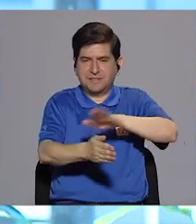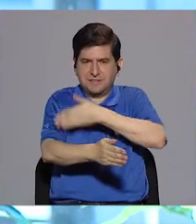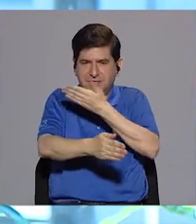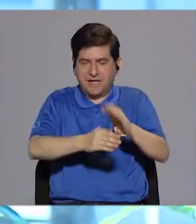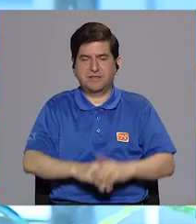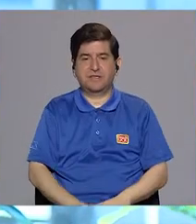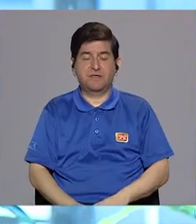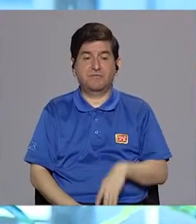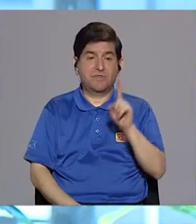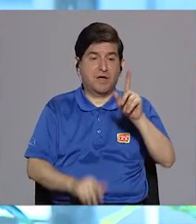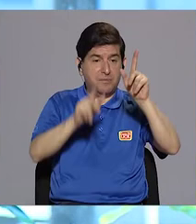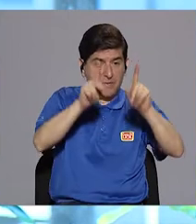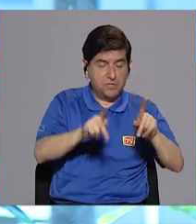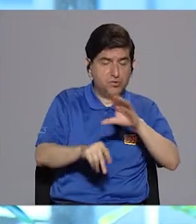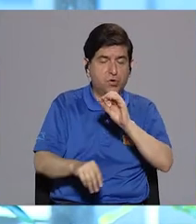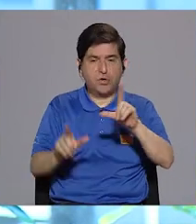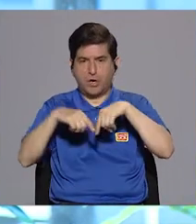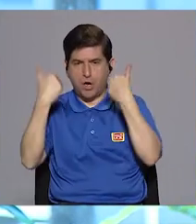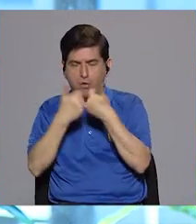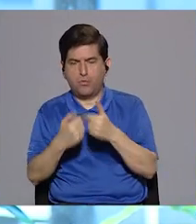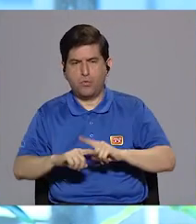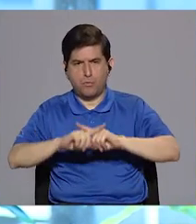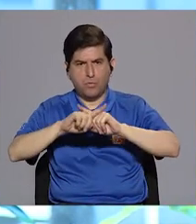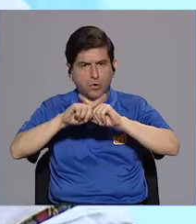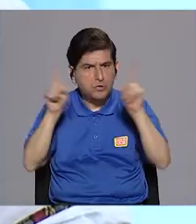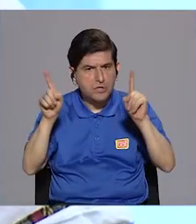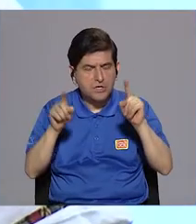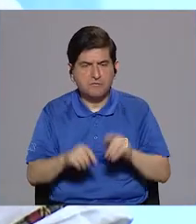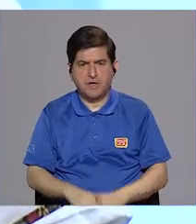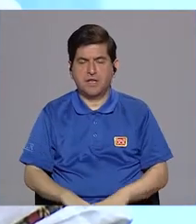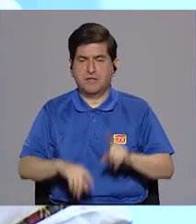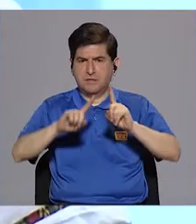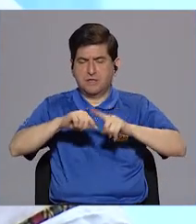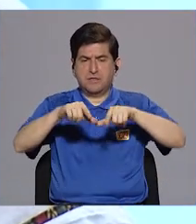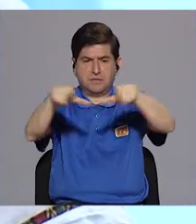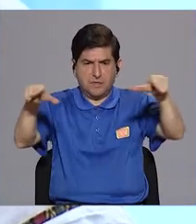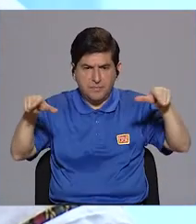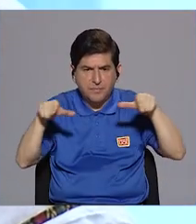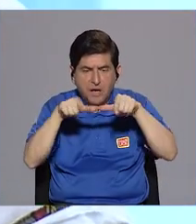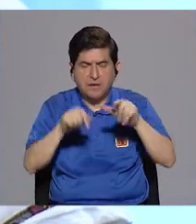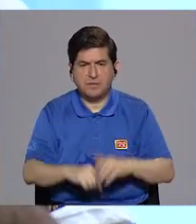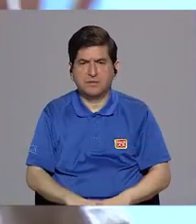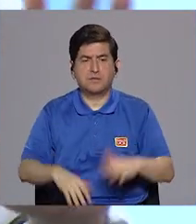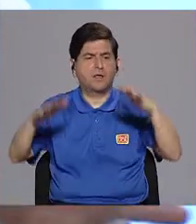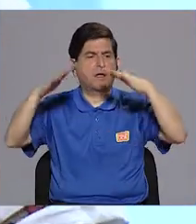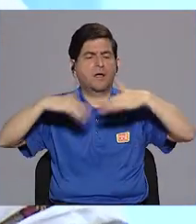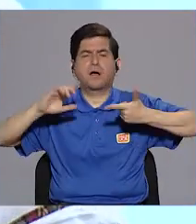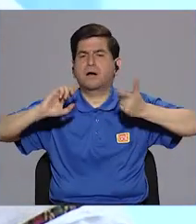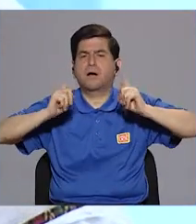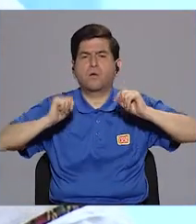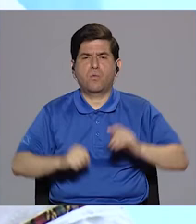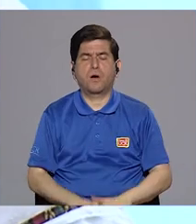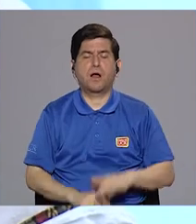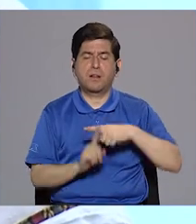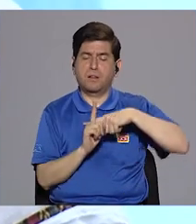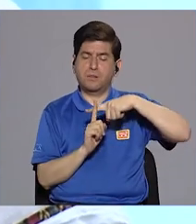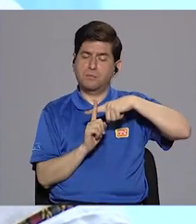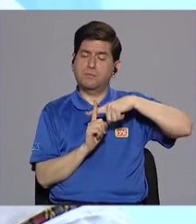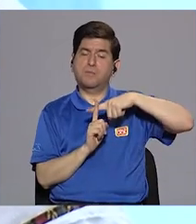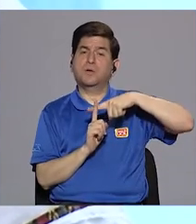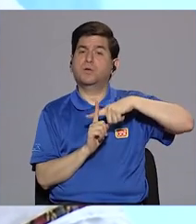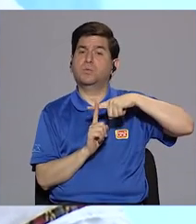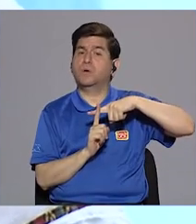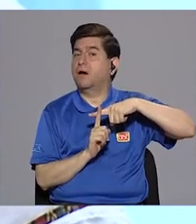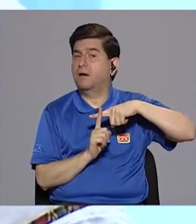una orquesta o un músico toca diferente, depende de en qué sala toca, qué ambiente hay, qué